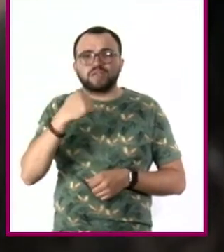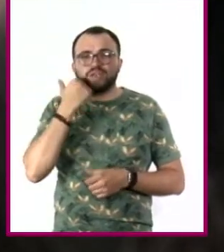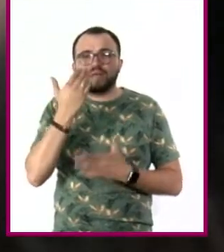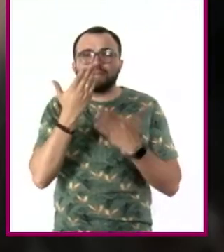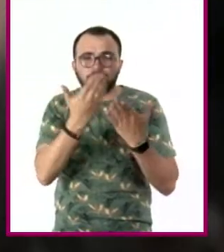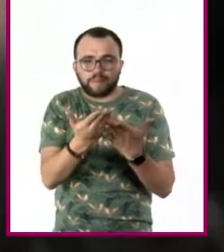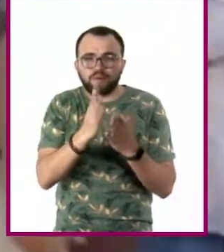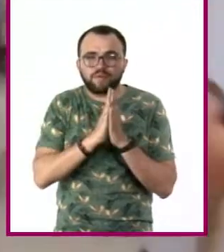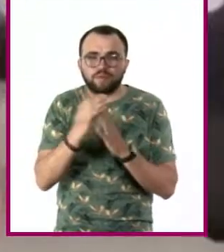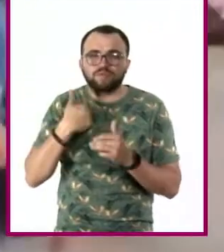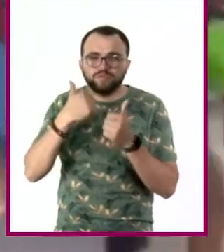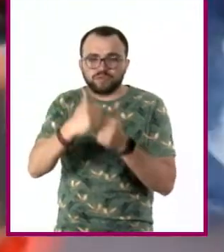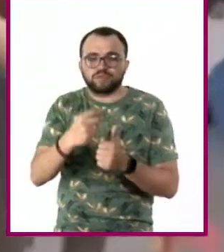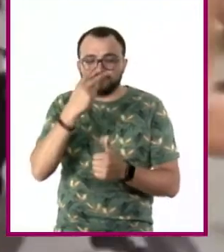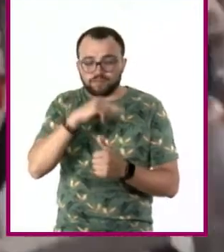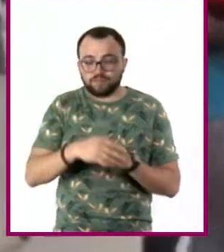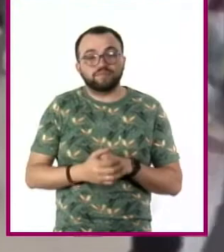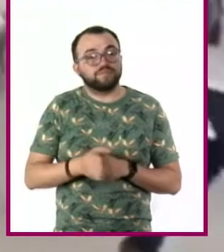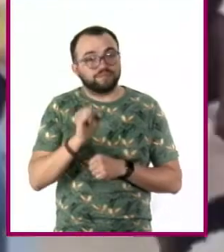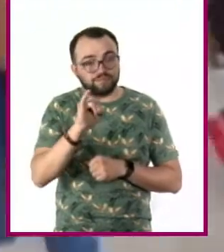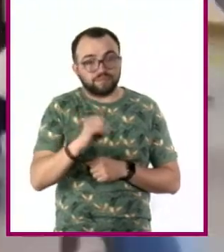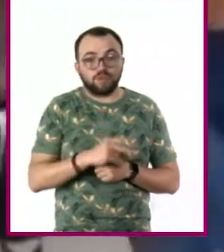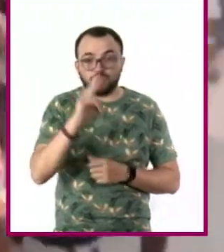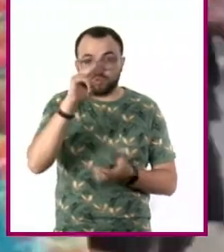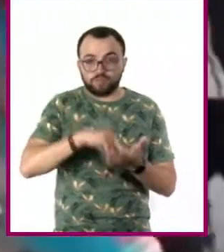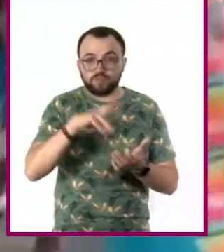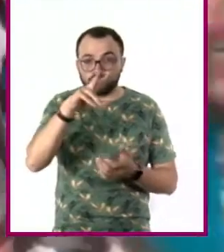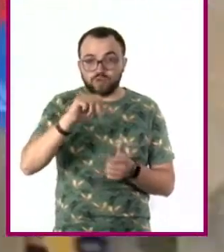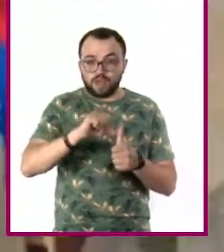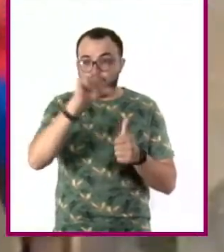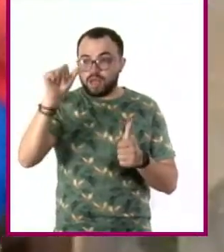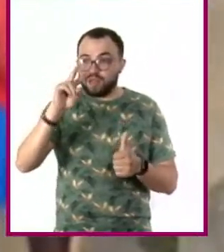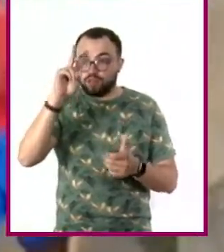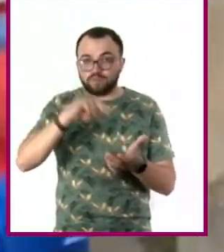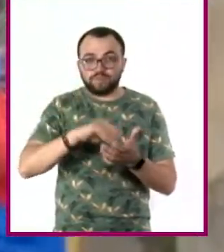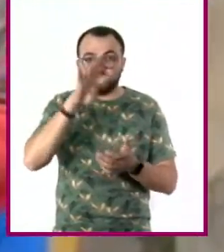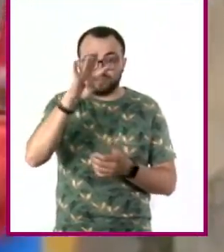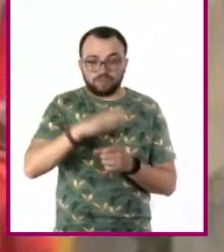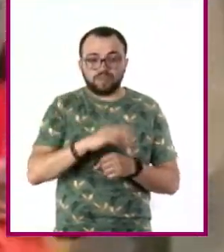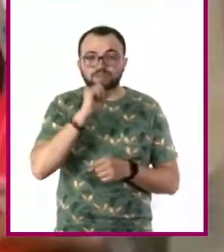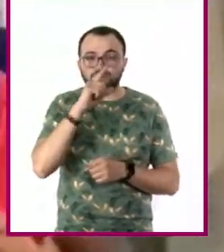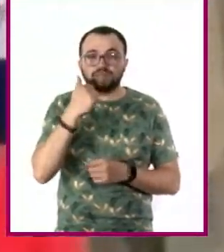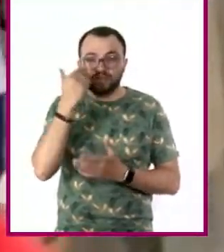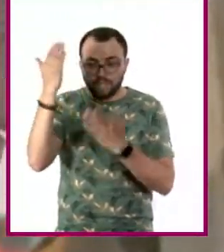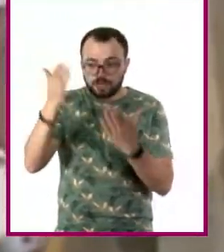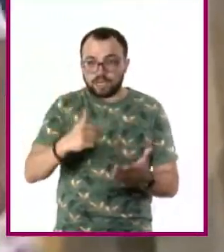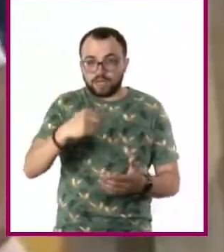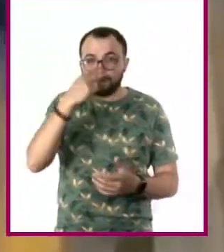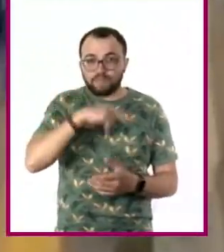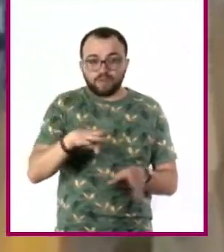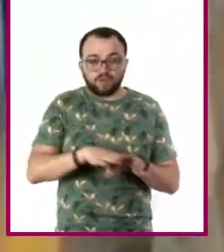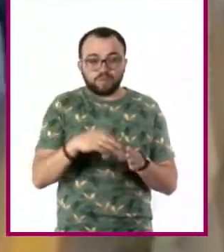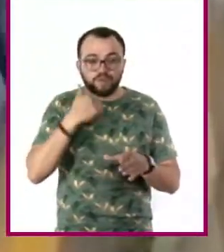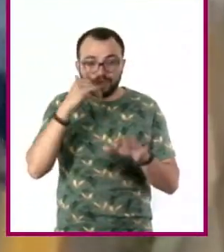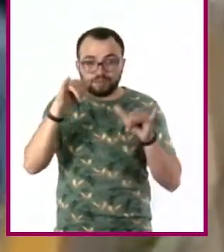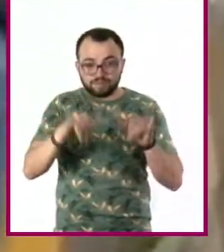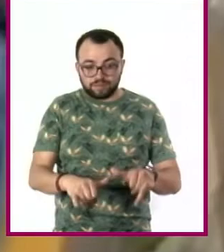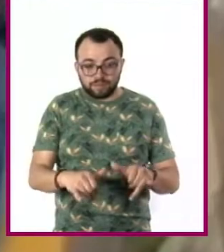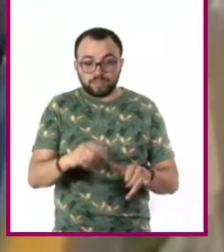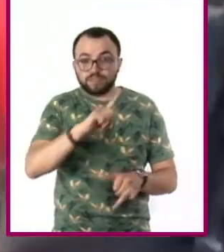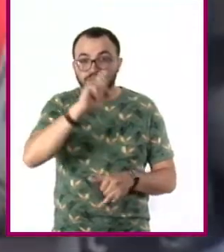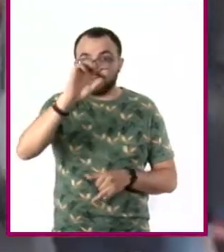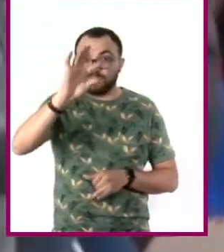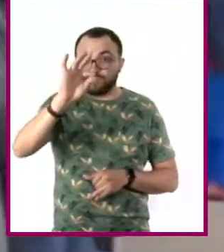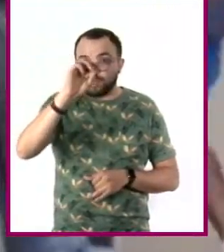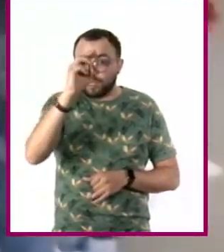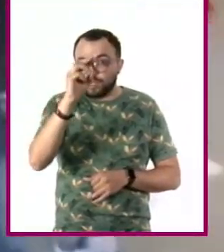México. En efecto, de 2018 a 2019 las solicitudes de refugiados se incrementaron 140% en un